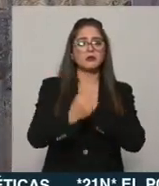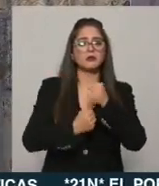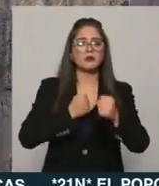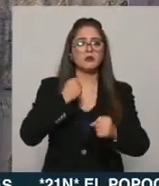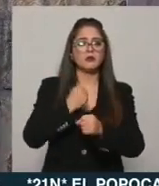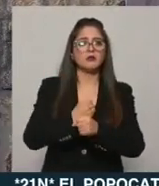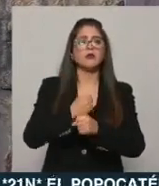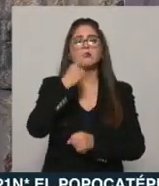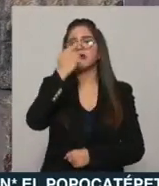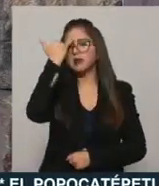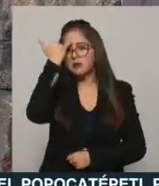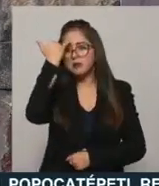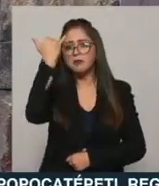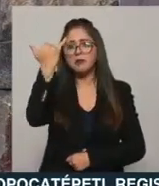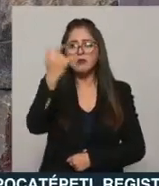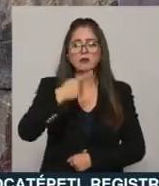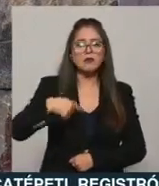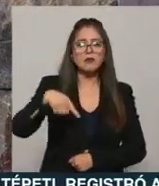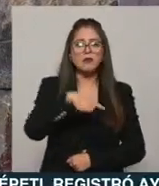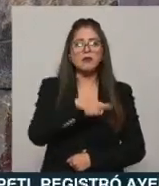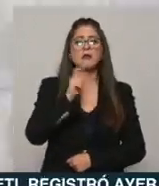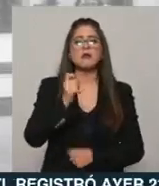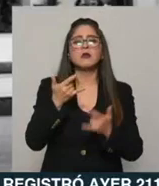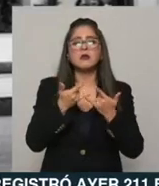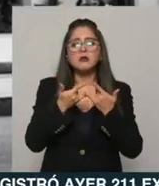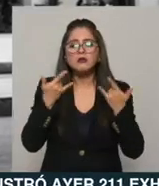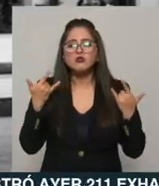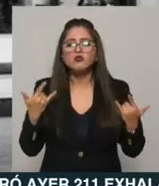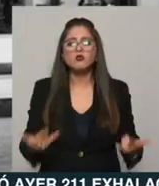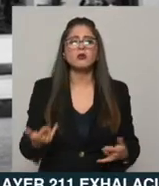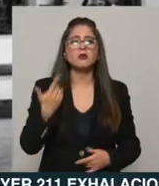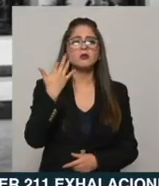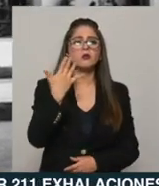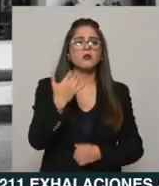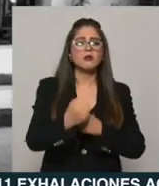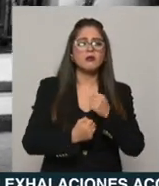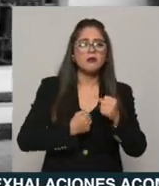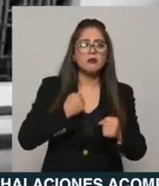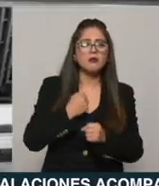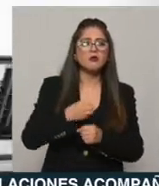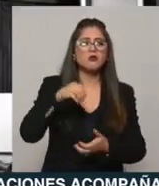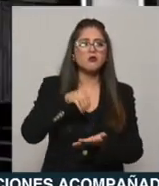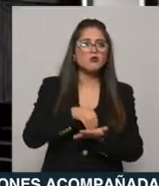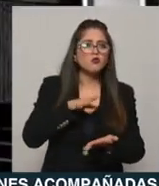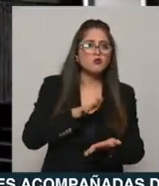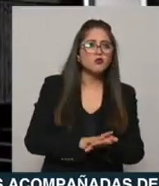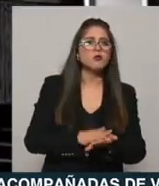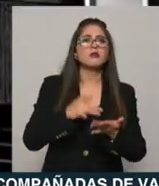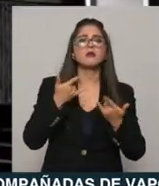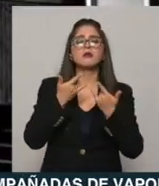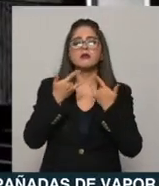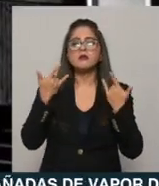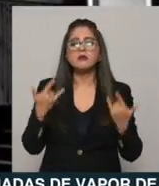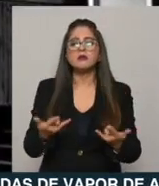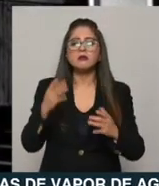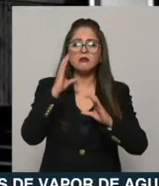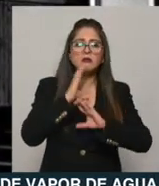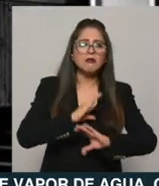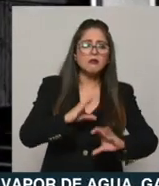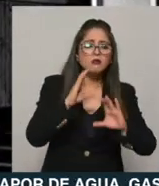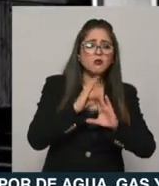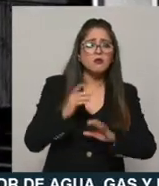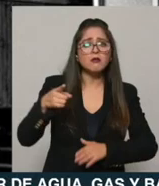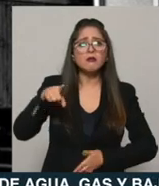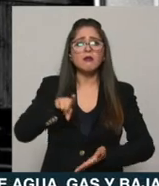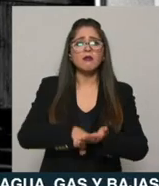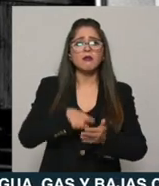Imagínense ustedes, 50 años de historias, 50 años de citas, 50 años de canciones. Hay muchas cosas que exaltar del